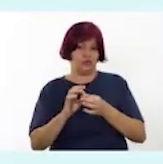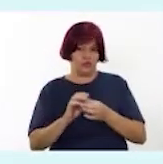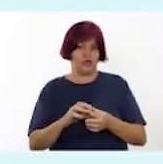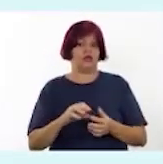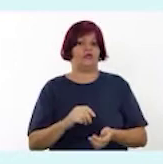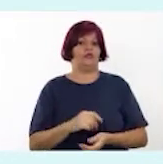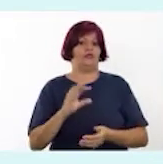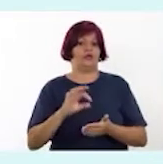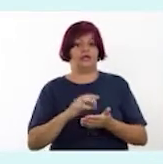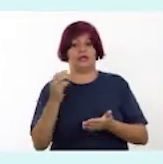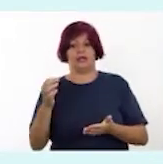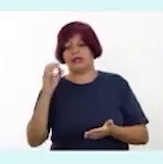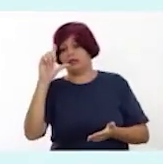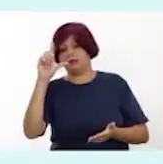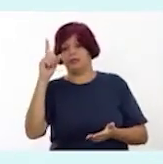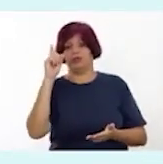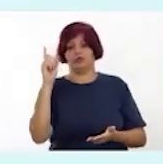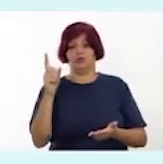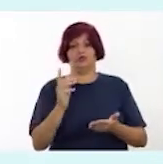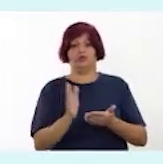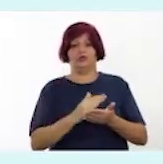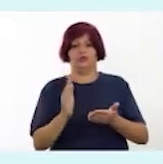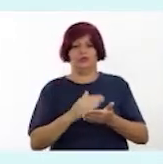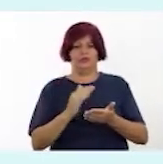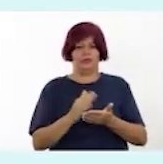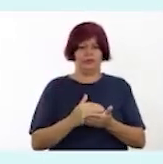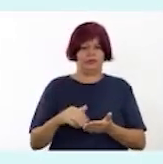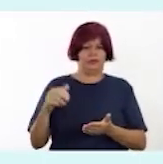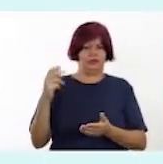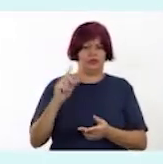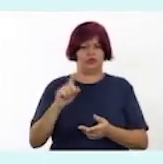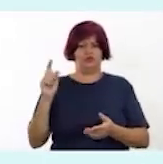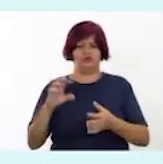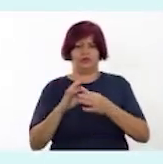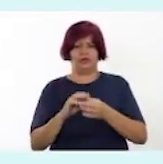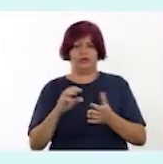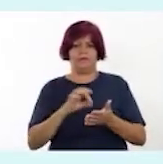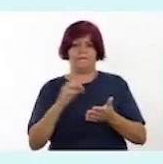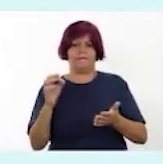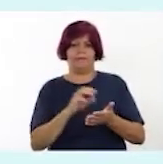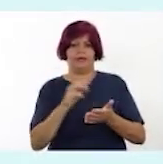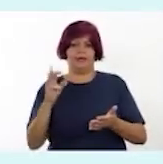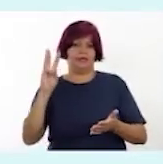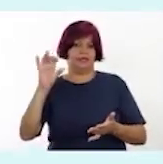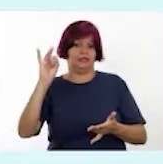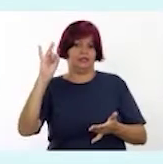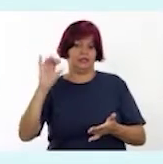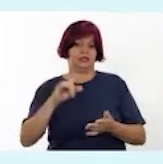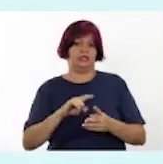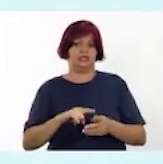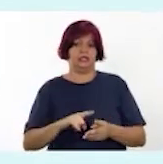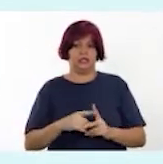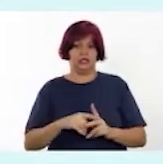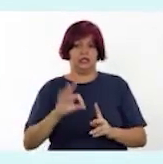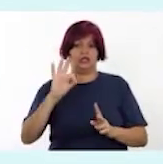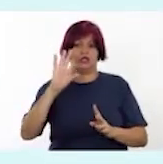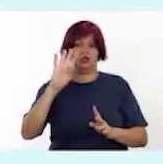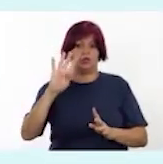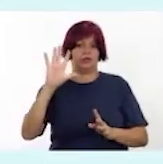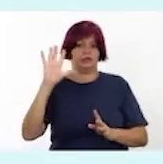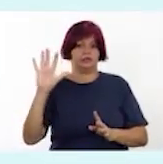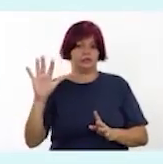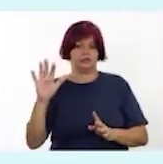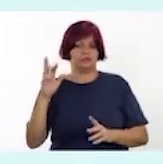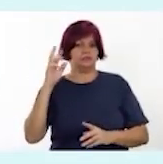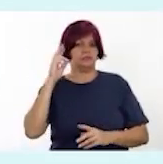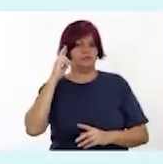y en el libro de texto de onceno grado entre las páginas 37 y 45. Nosotros debemos recordar algunas cuestiones